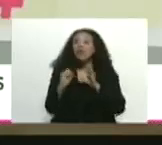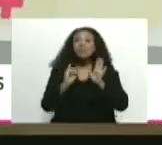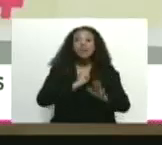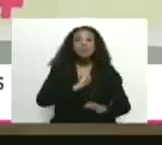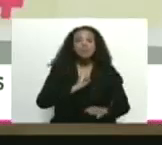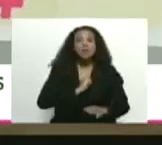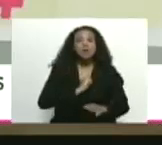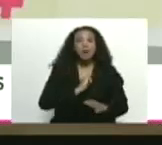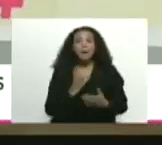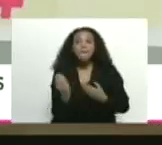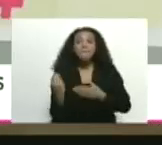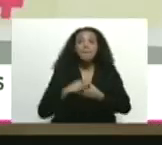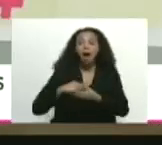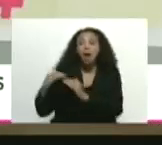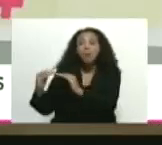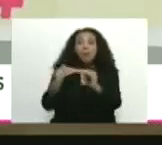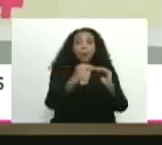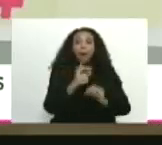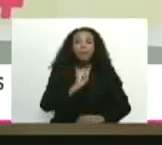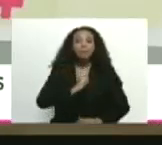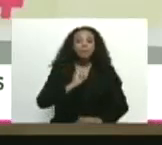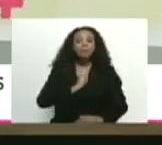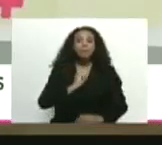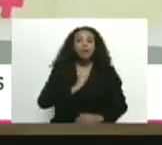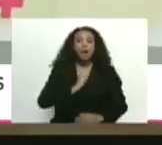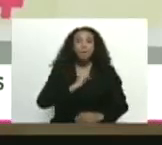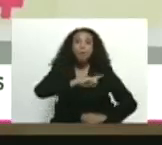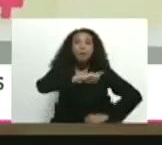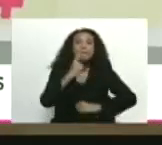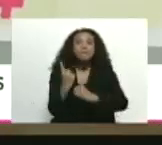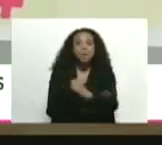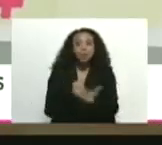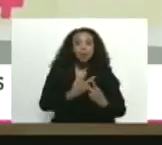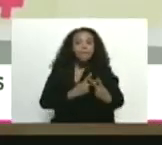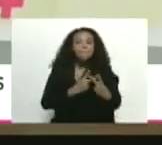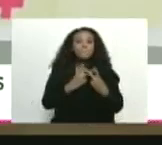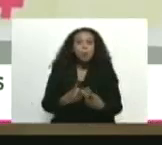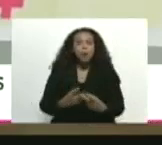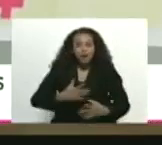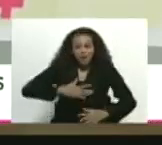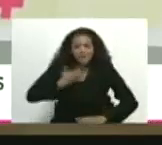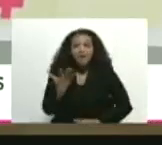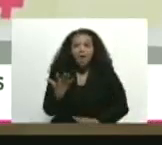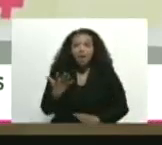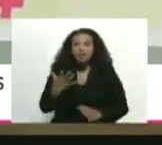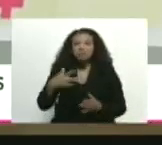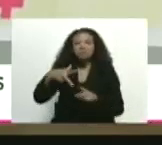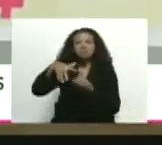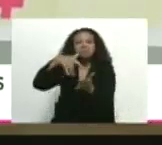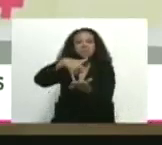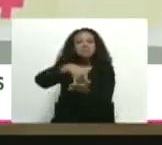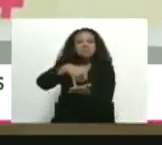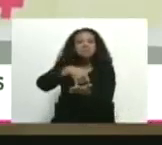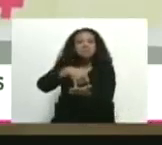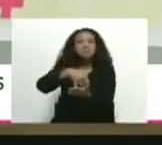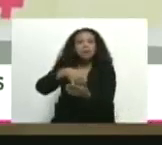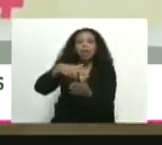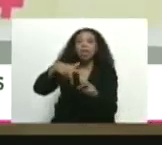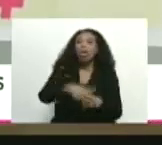nos suma y nos une a todos, por una fuerza de voluntad inquebrantable,